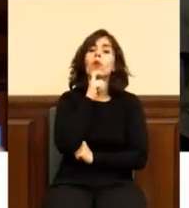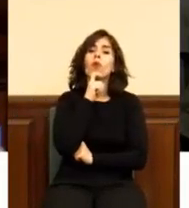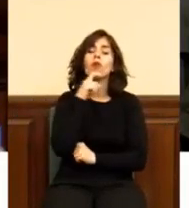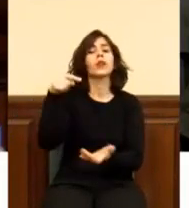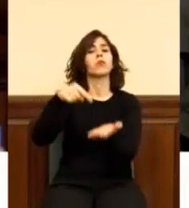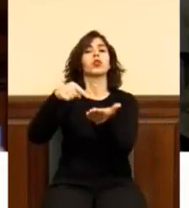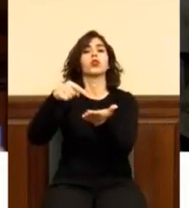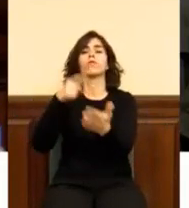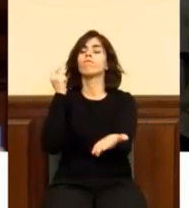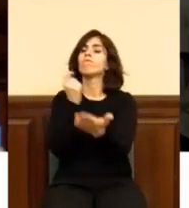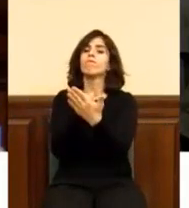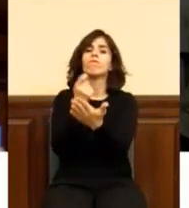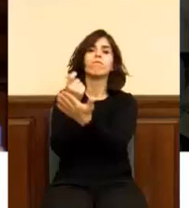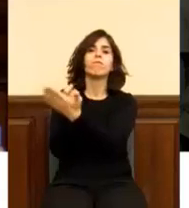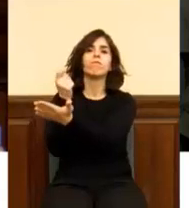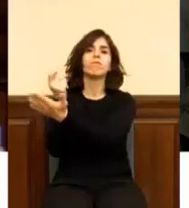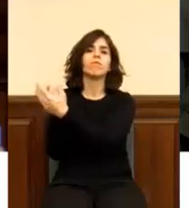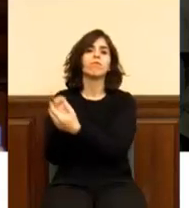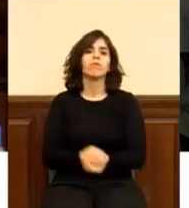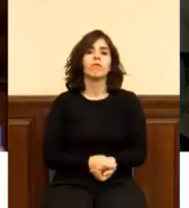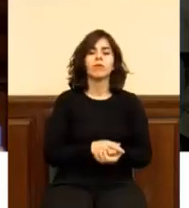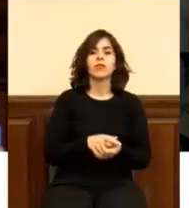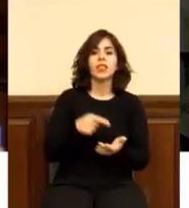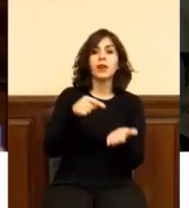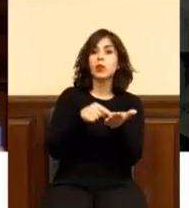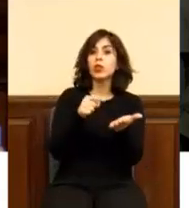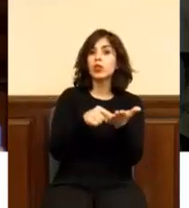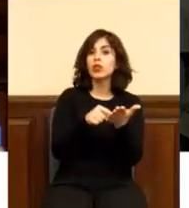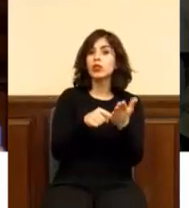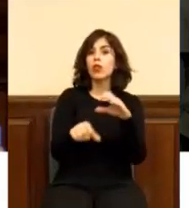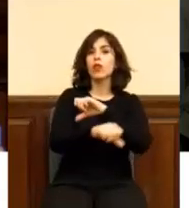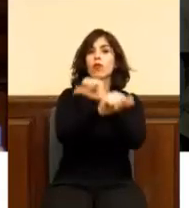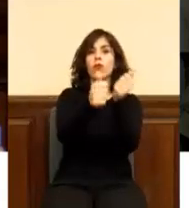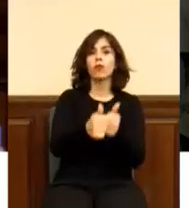habla tanto de los impuestos, y los impuestos son